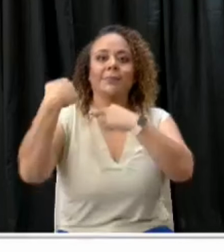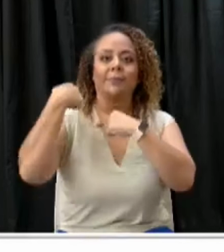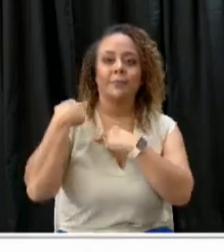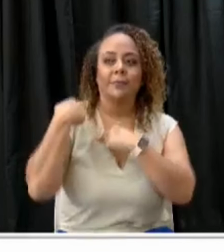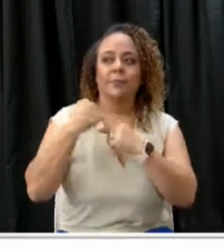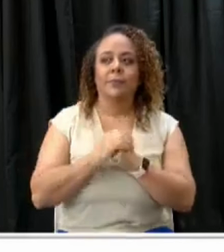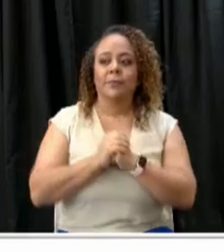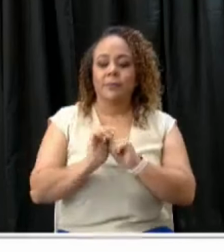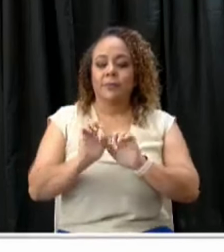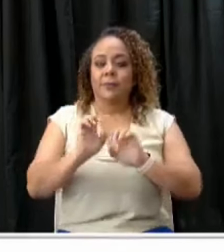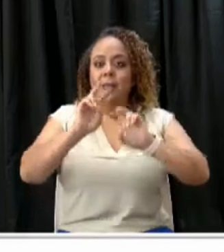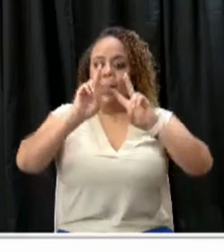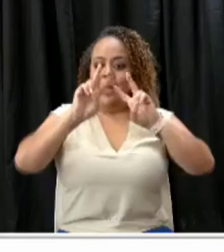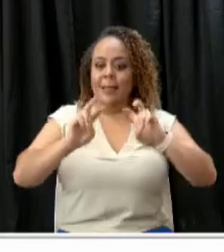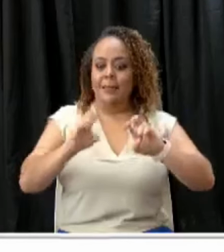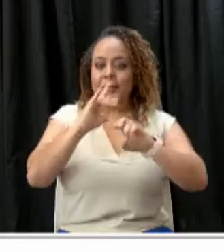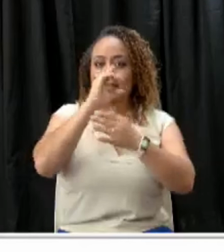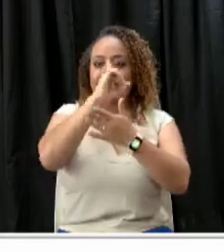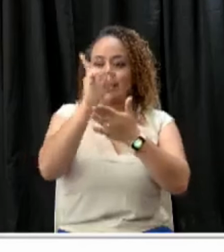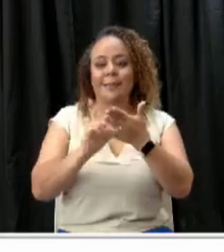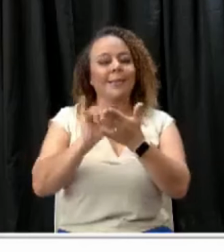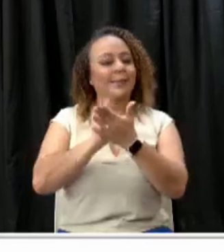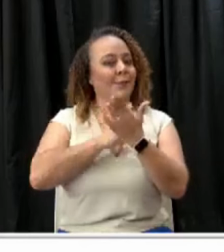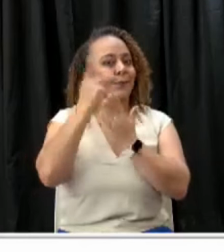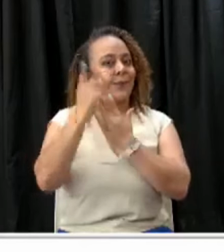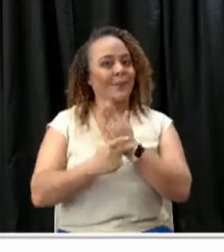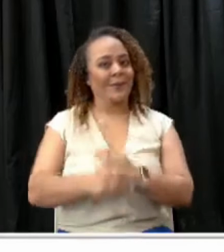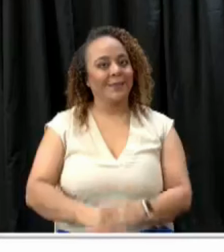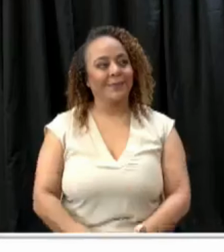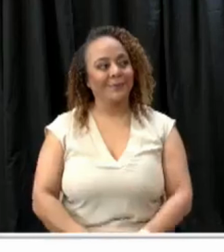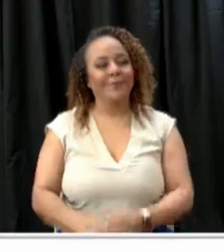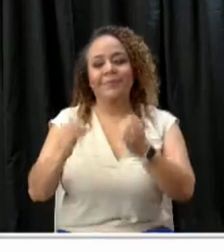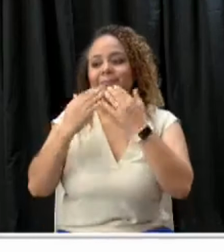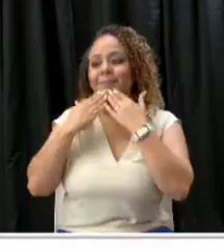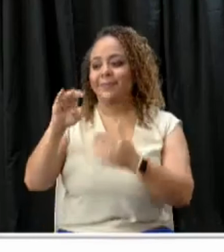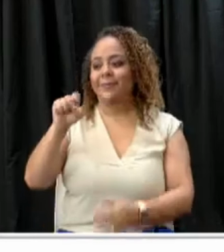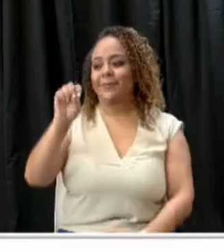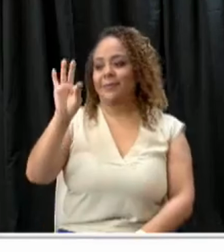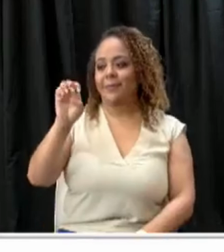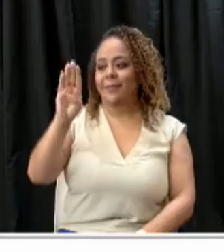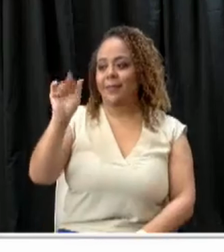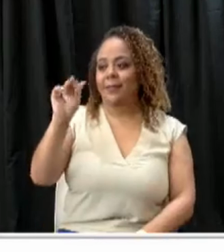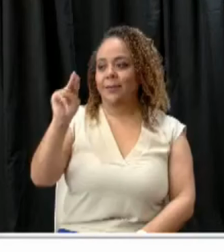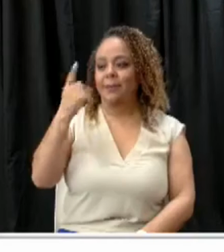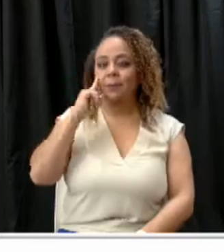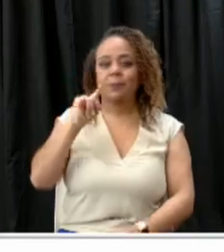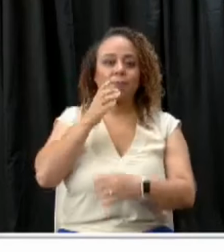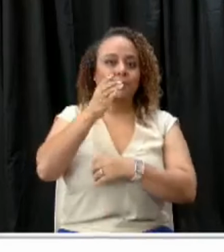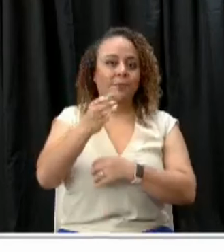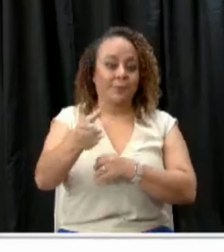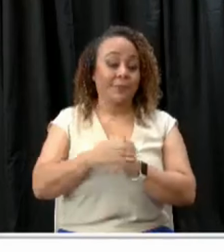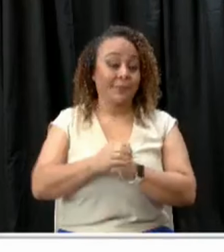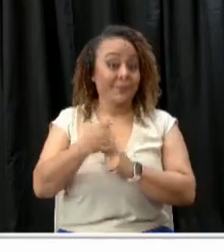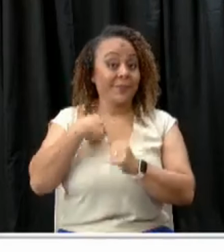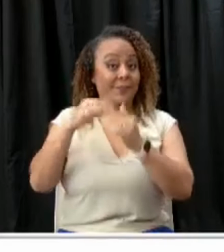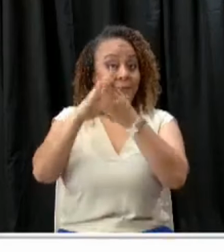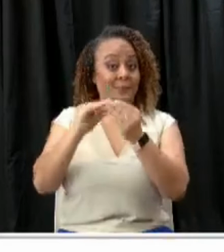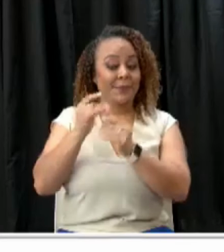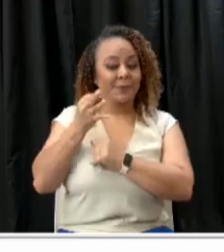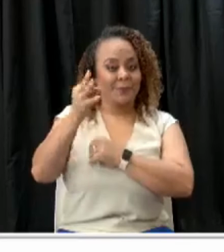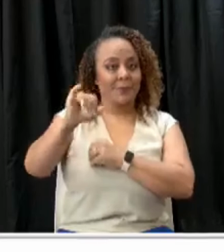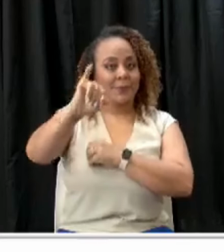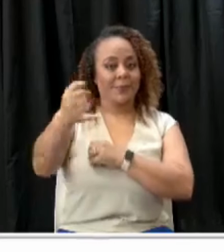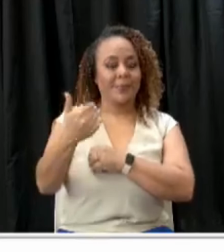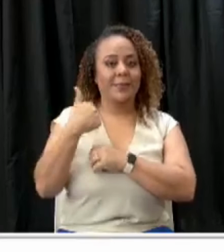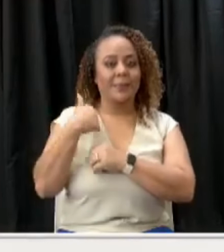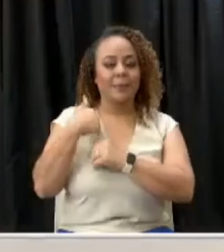de analizar y diseñar estos programas. Muchísimas gracias, Esteban, por la recomendación. Y como les comentaba, el día jueves vamos